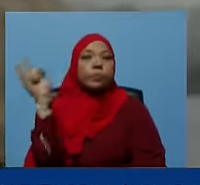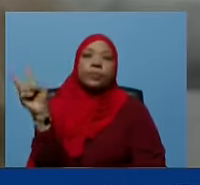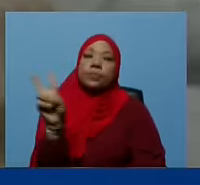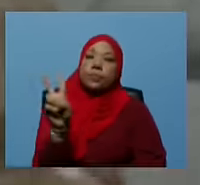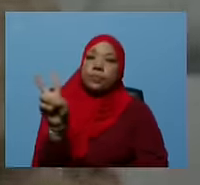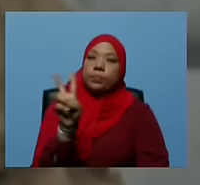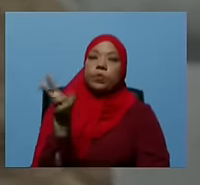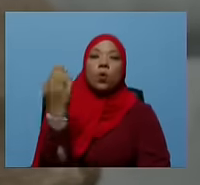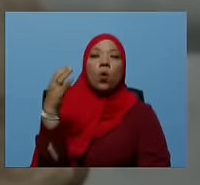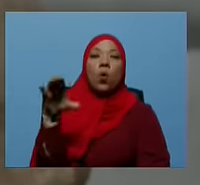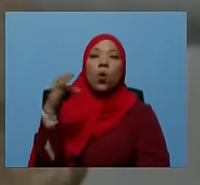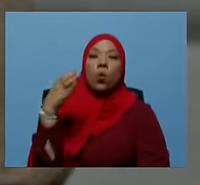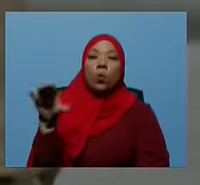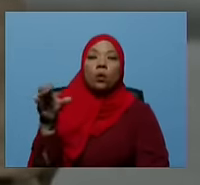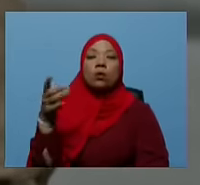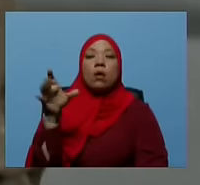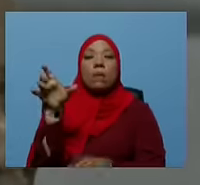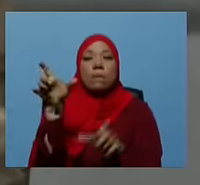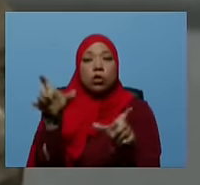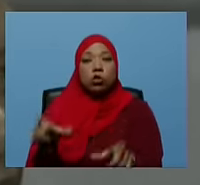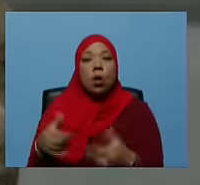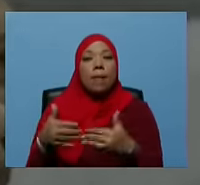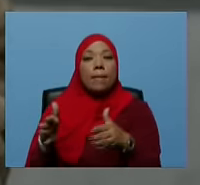venezolanos, colombianos, centroamericanos,